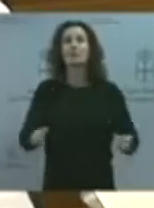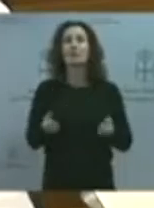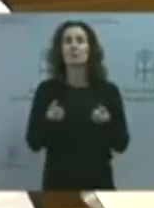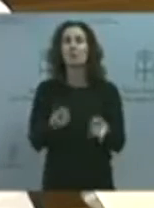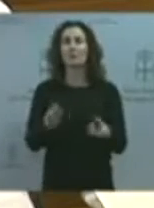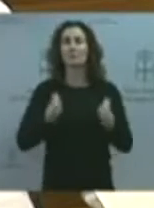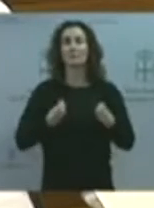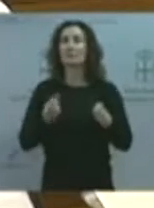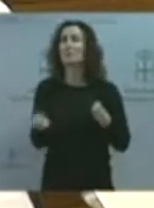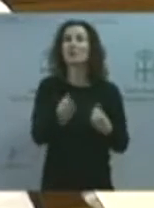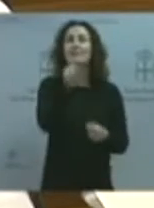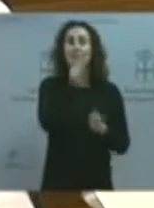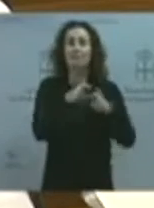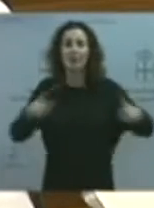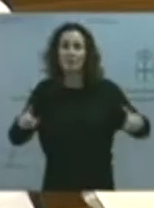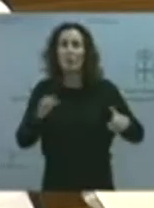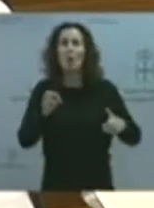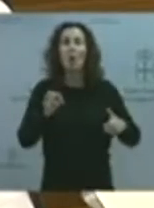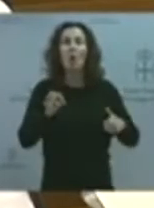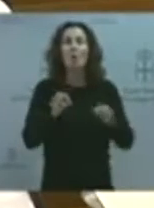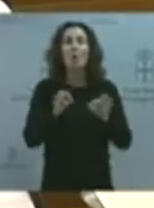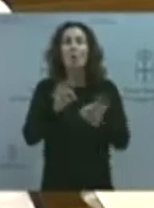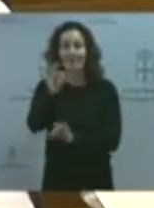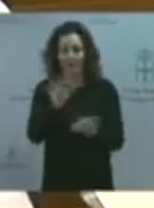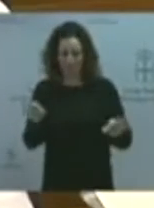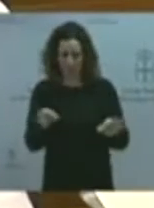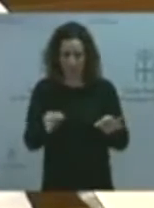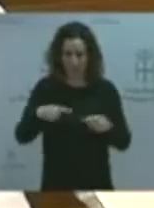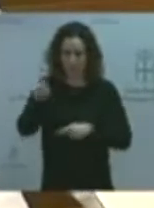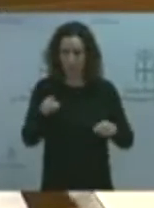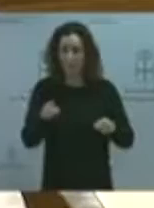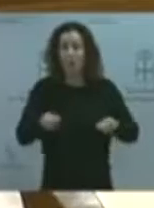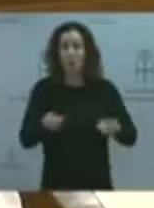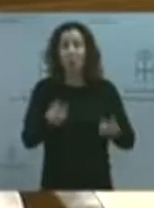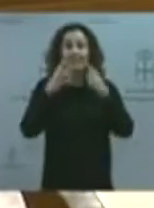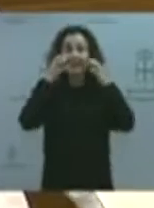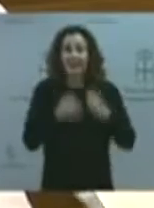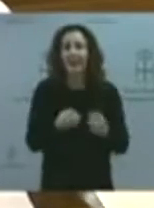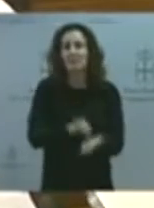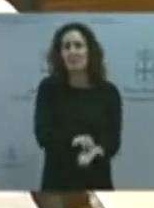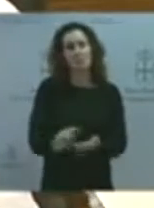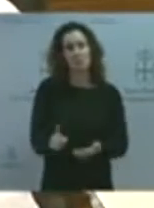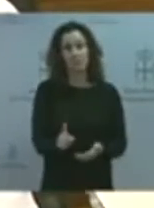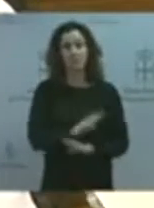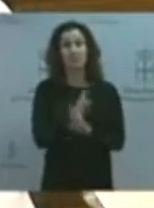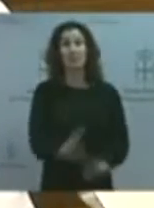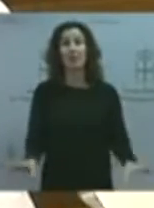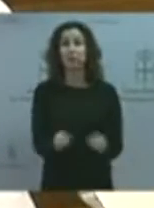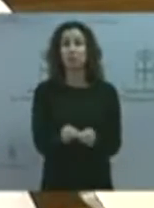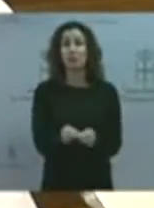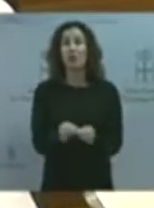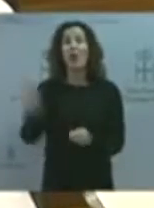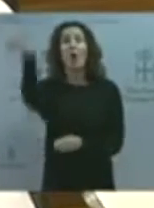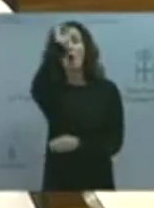dispersión, es decir, no el coste real de los servicios. En pocas palabras, la postura asturiana queda marginada y el futuro